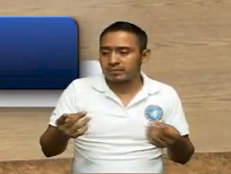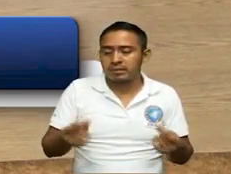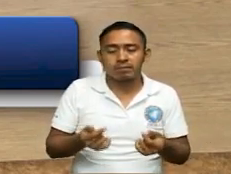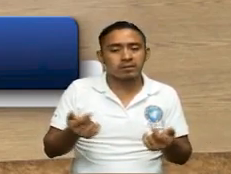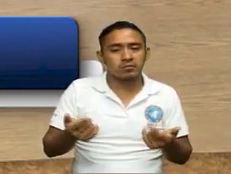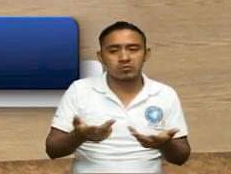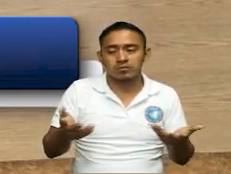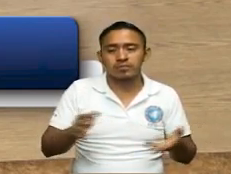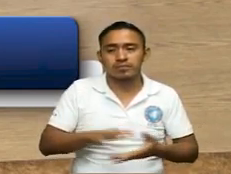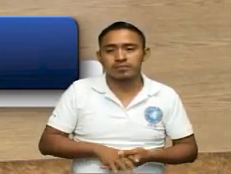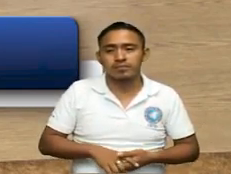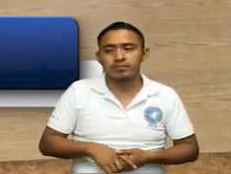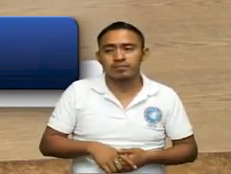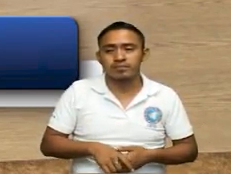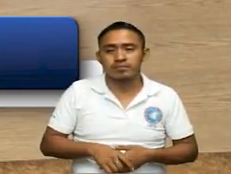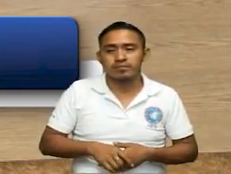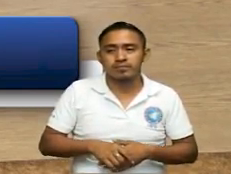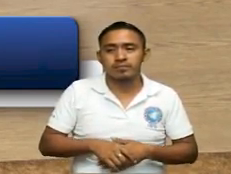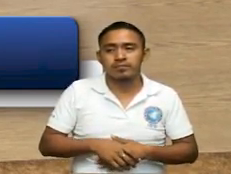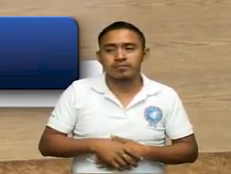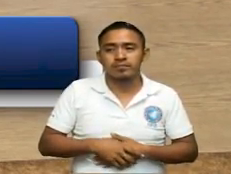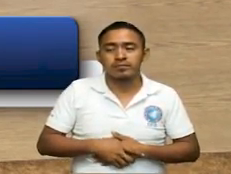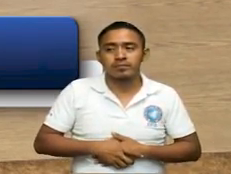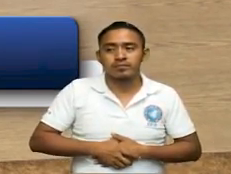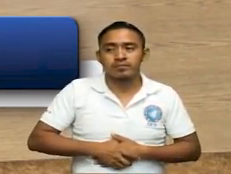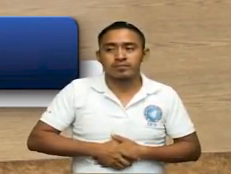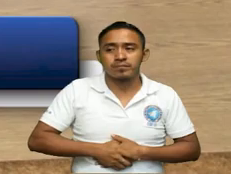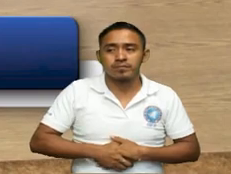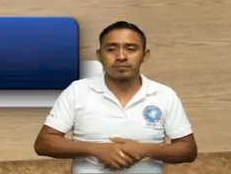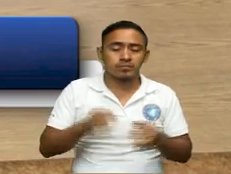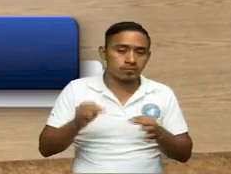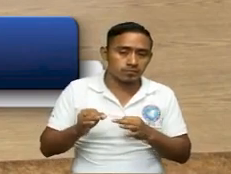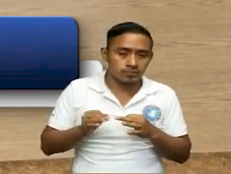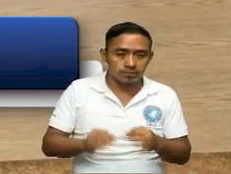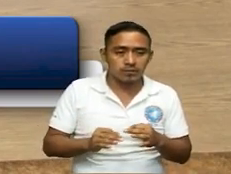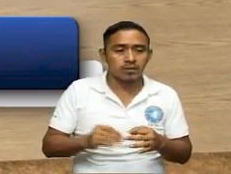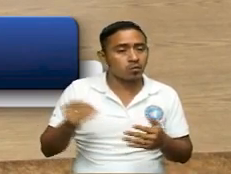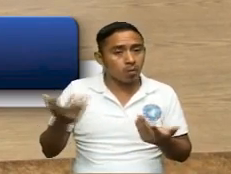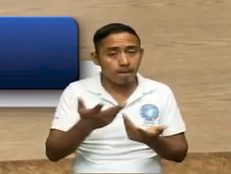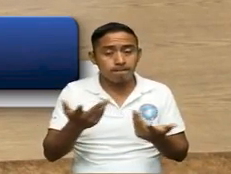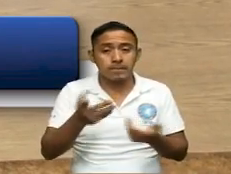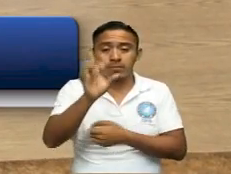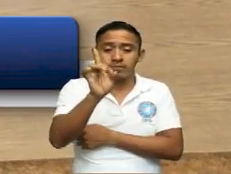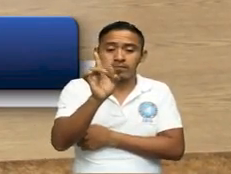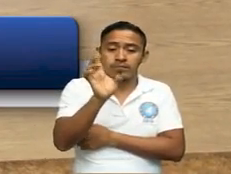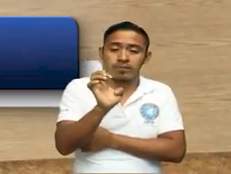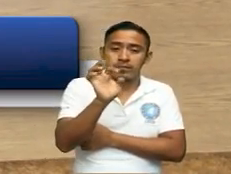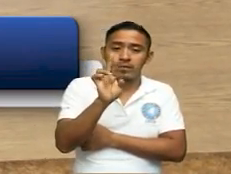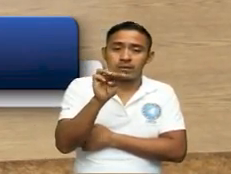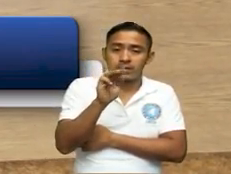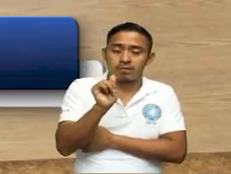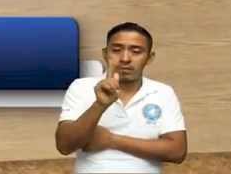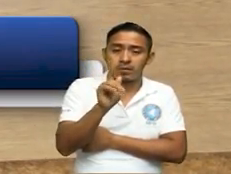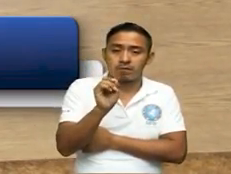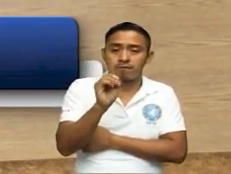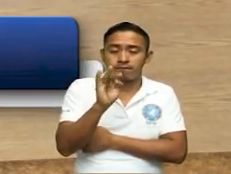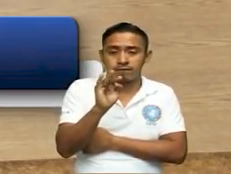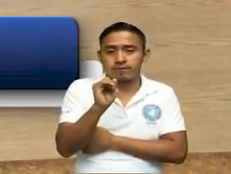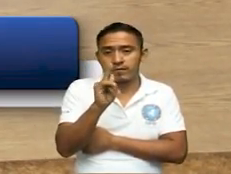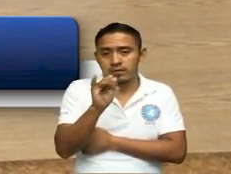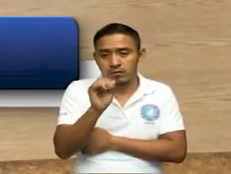de reservorios, de fómites se llama. Ahora, otras cosas importantes también que en la dermatofitosis es en los pacientes que tienen baja